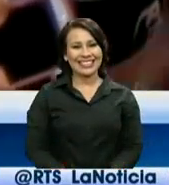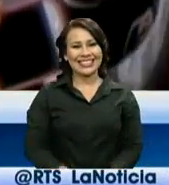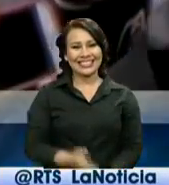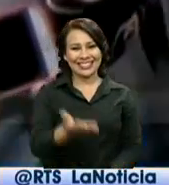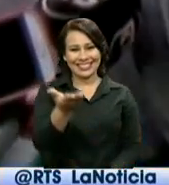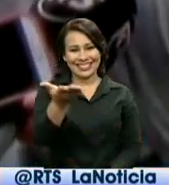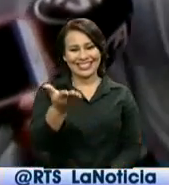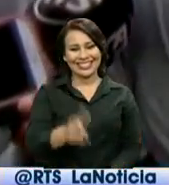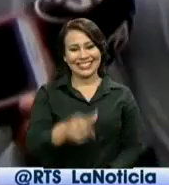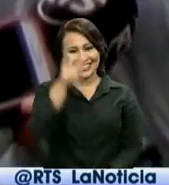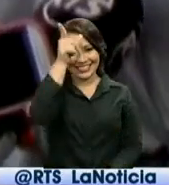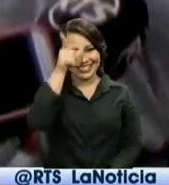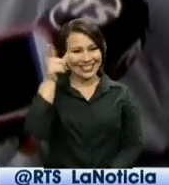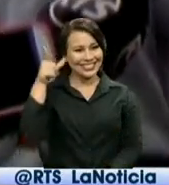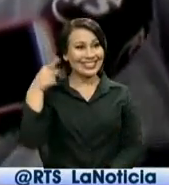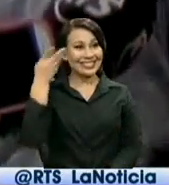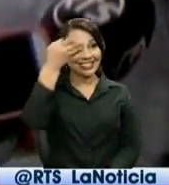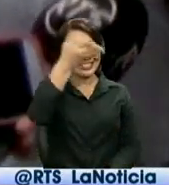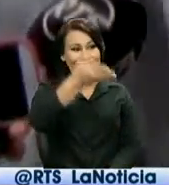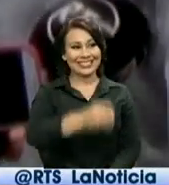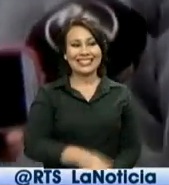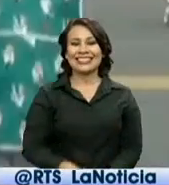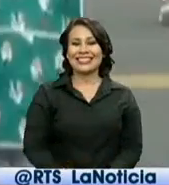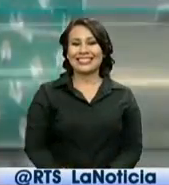Informó Luxiola Salazar.